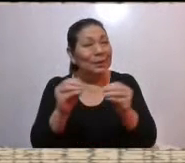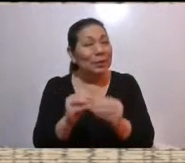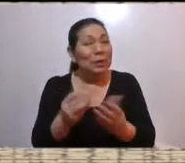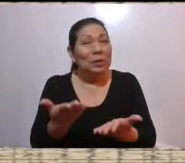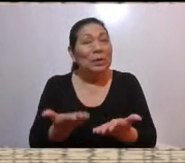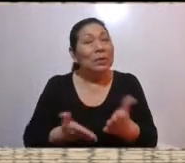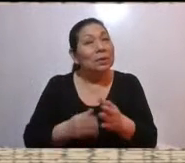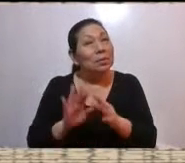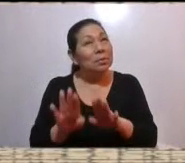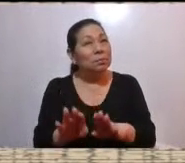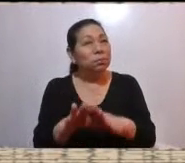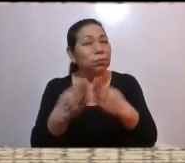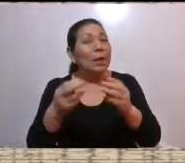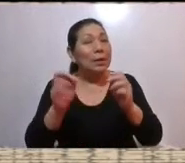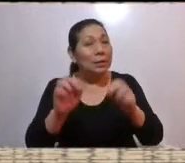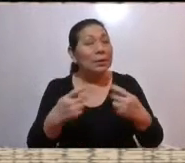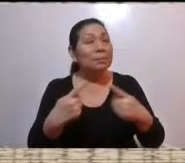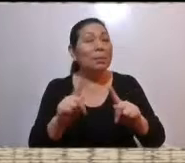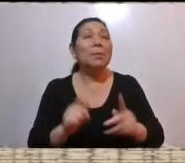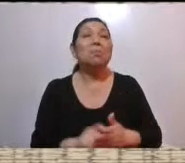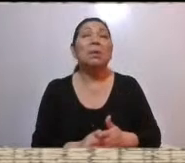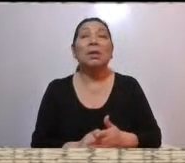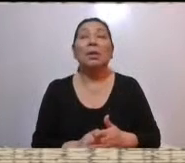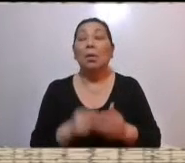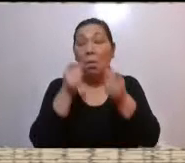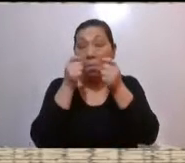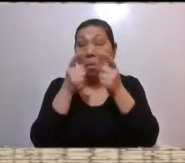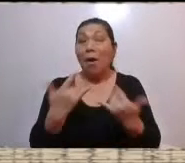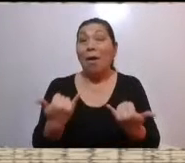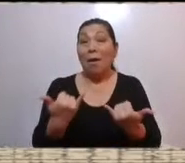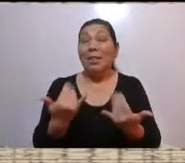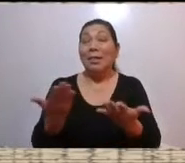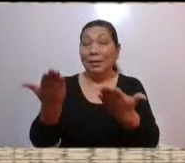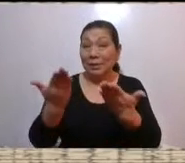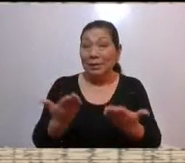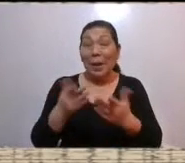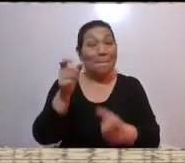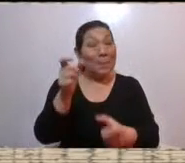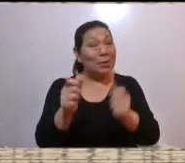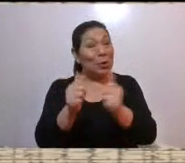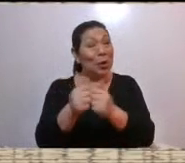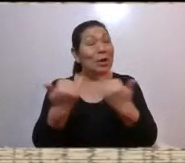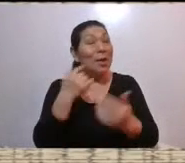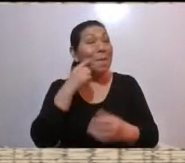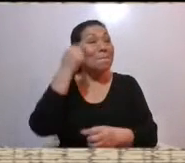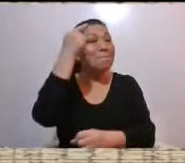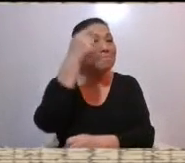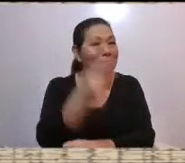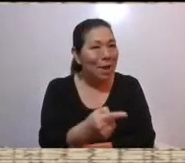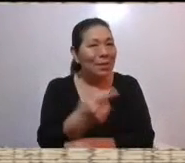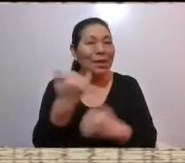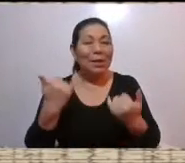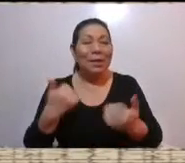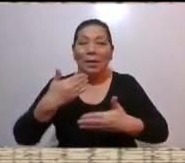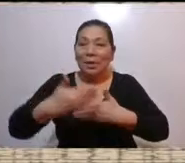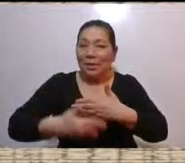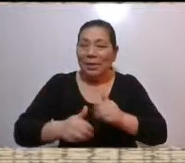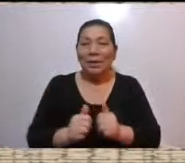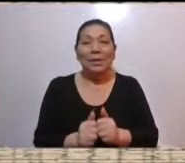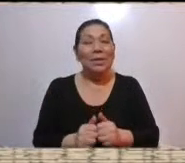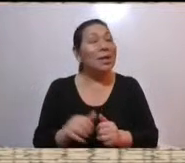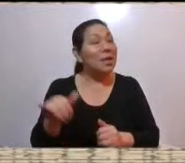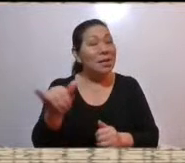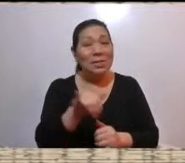Es decir, es una suerte de ventana que me permite vislumbrar que la situación de las personas que están demandando en